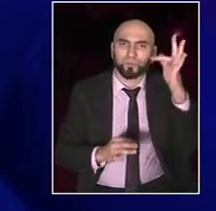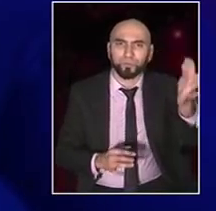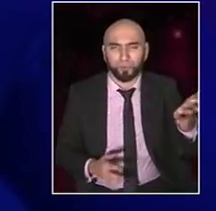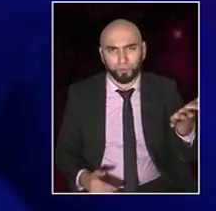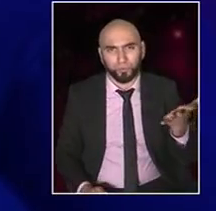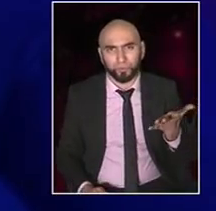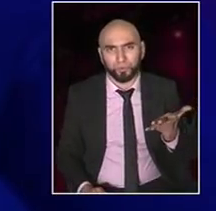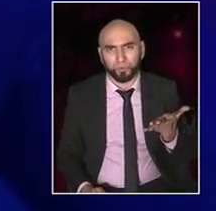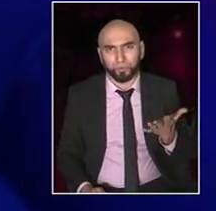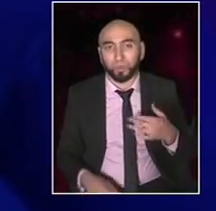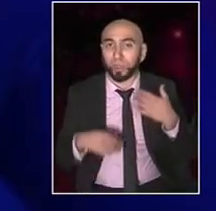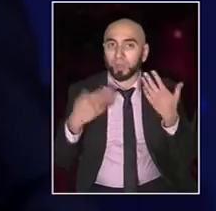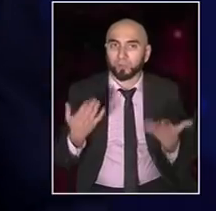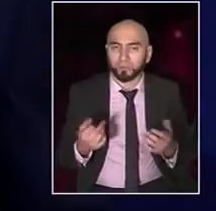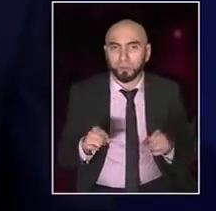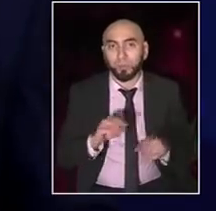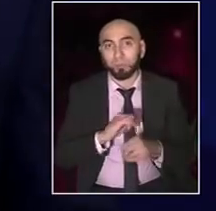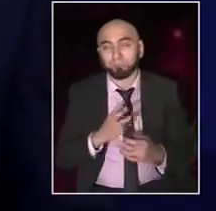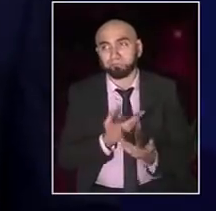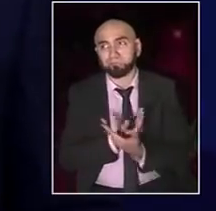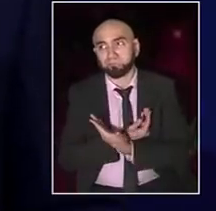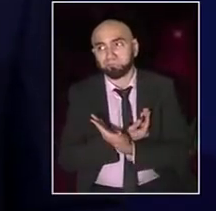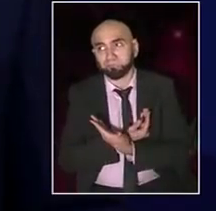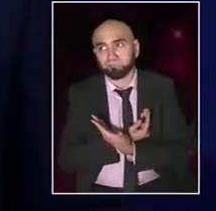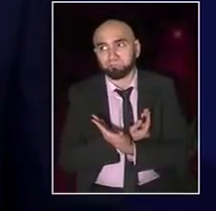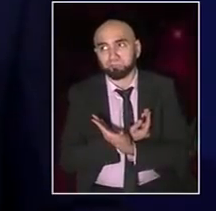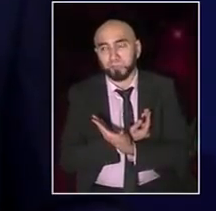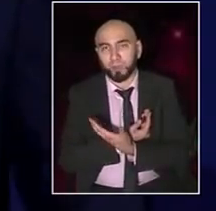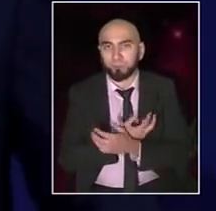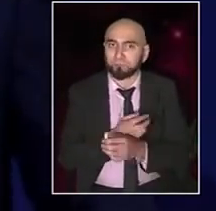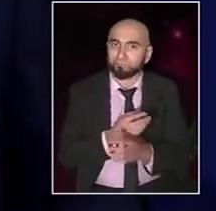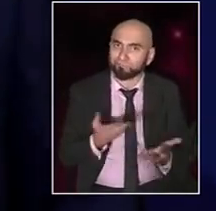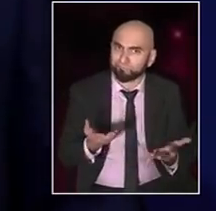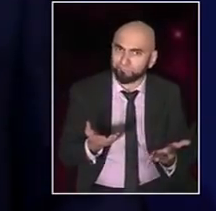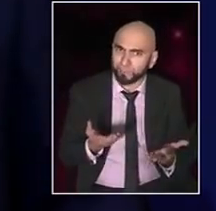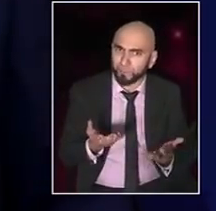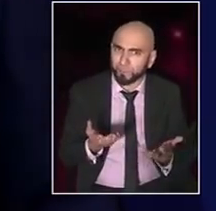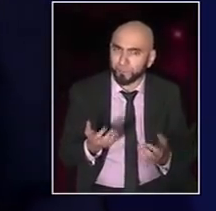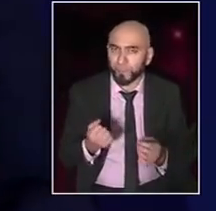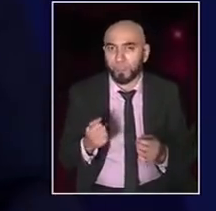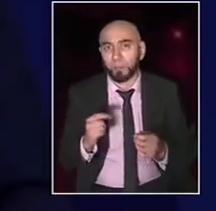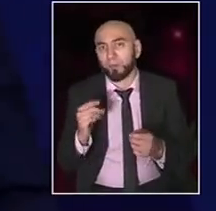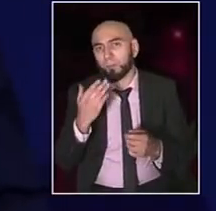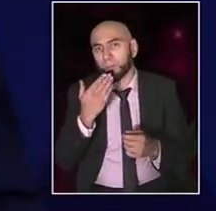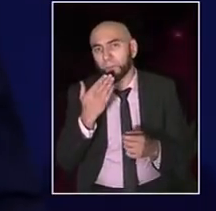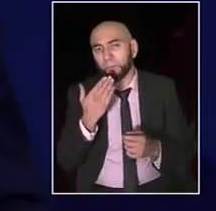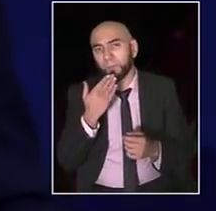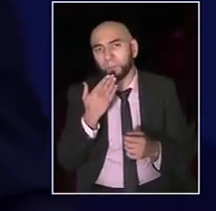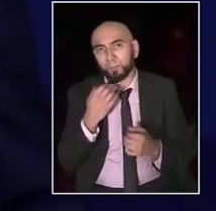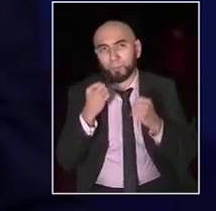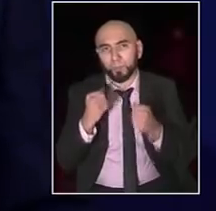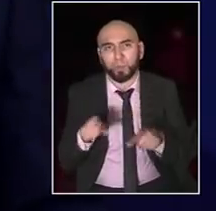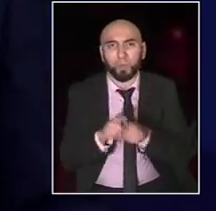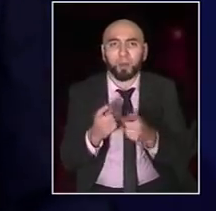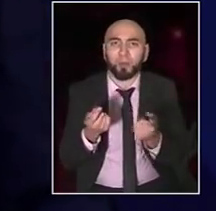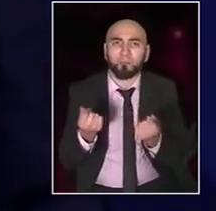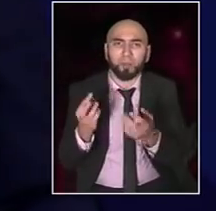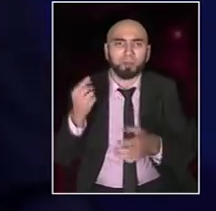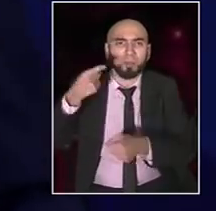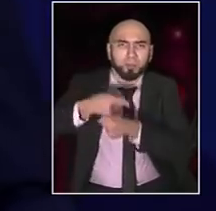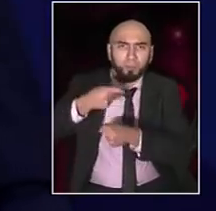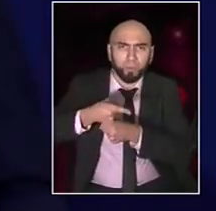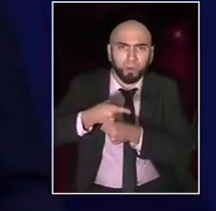Entonces, ¿vamos a quedarnos inertes frente a esta realidad? ¿Podemos terminar también en manos de dictaduras digitales?